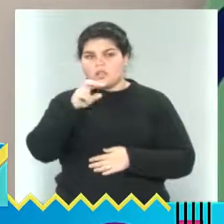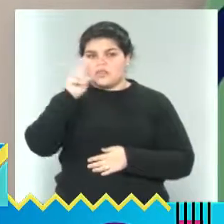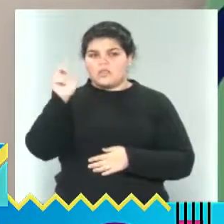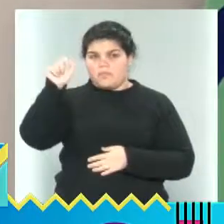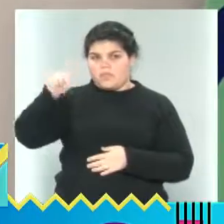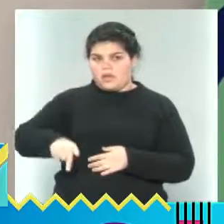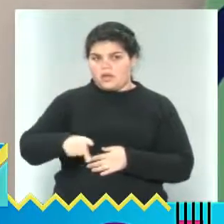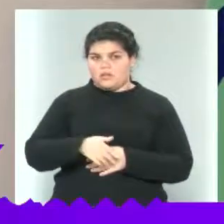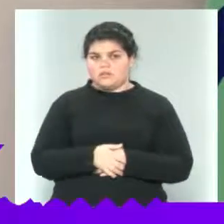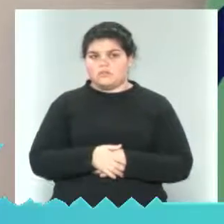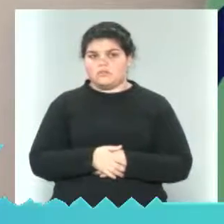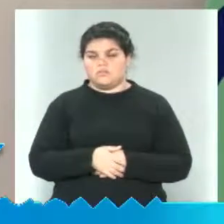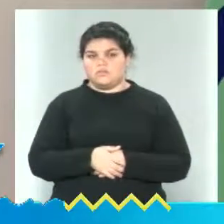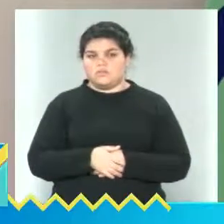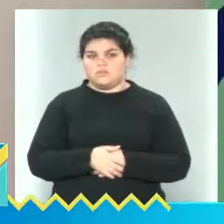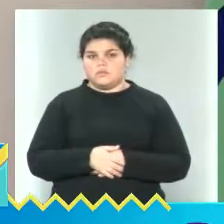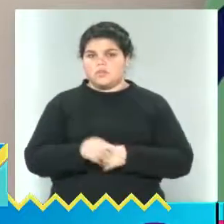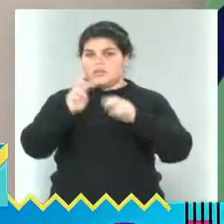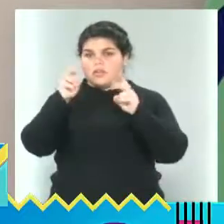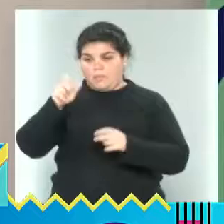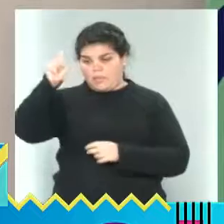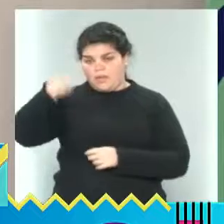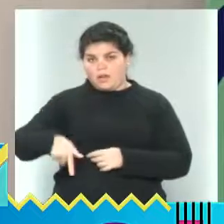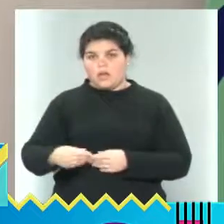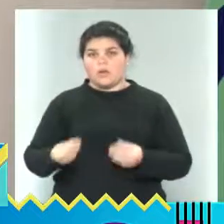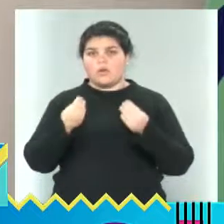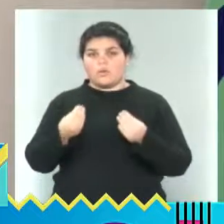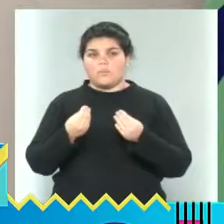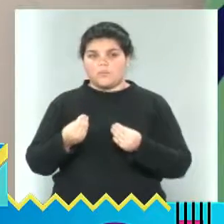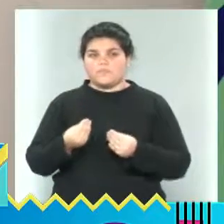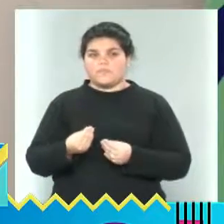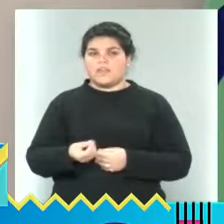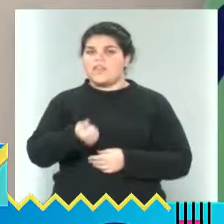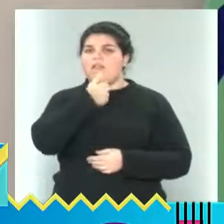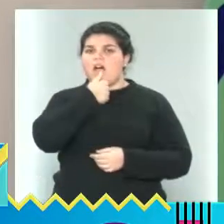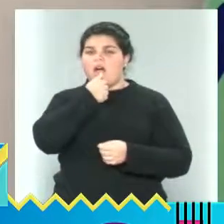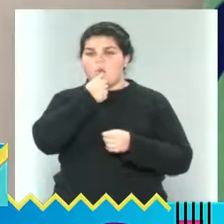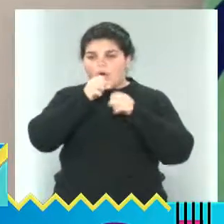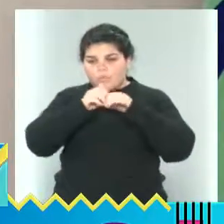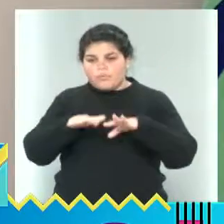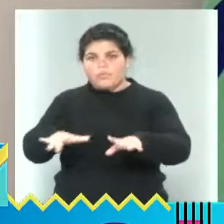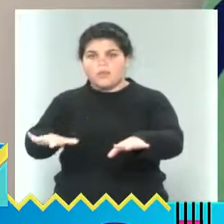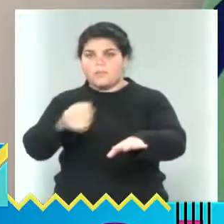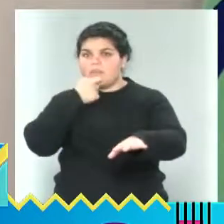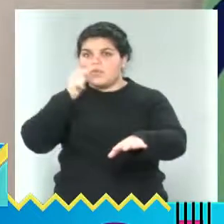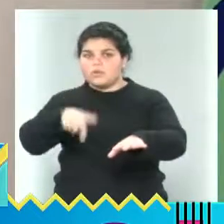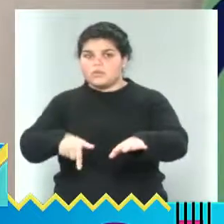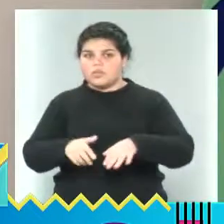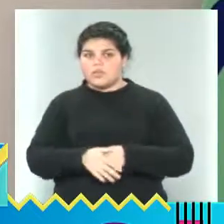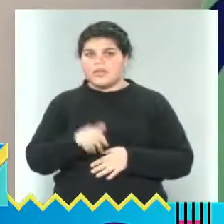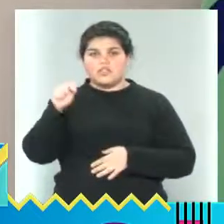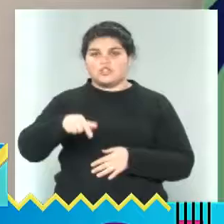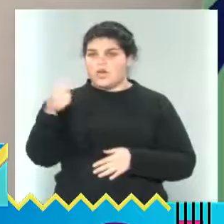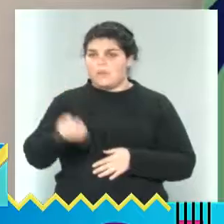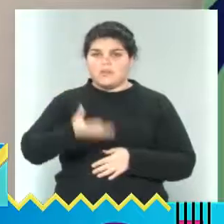todo este tema que estamos viendo, que tiene que ver justamente con el sistema de irrigación que hay en Mendoza, que es algo muy